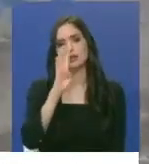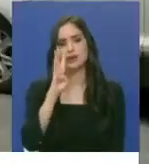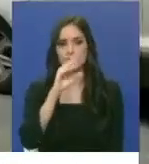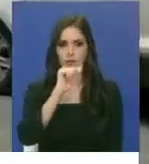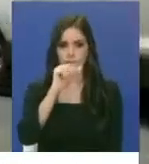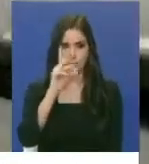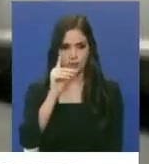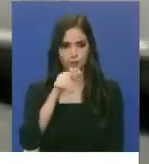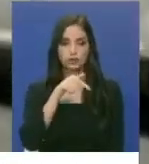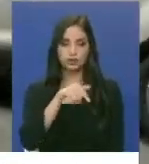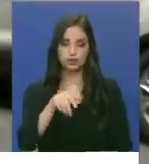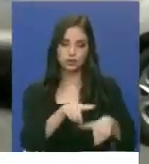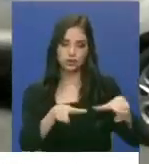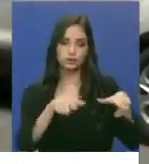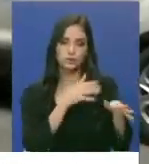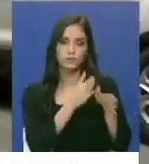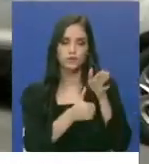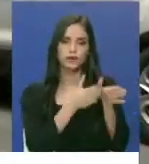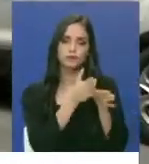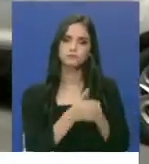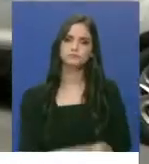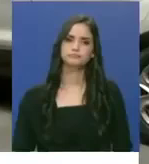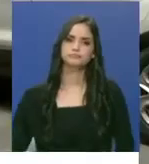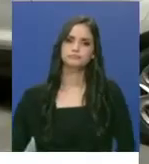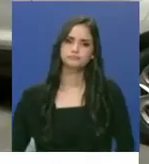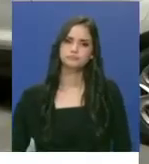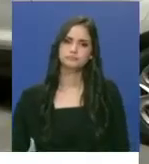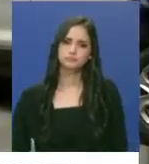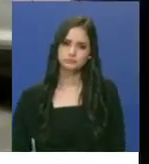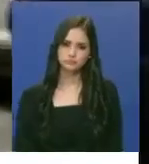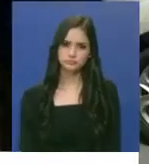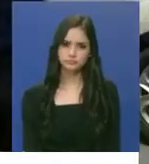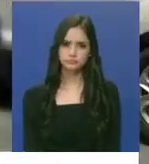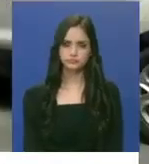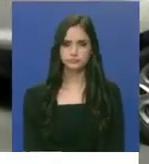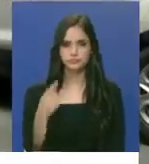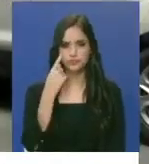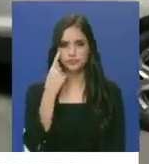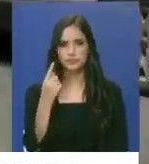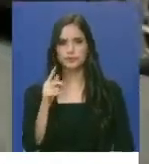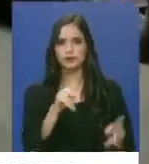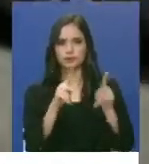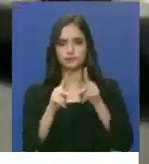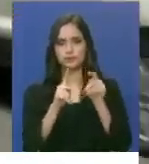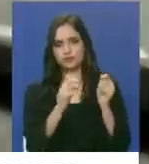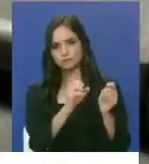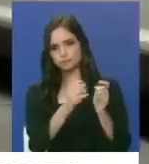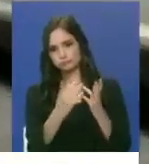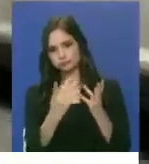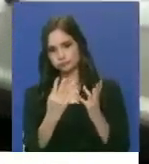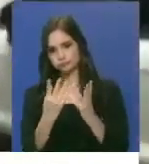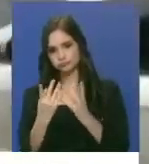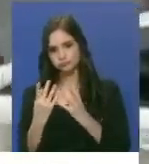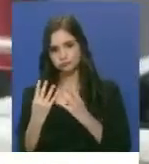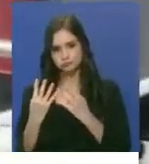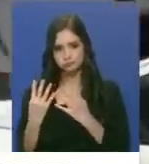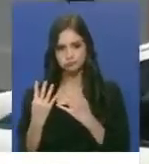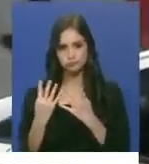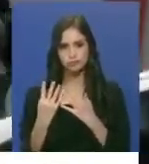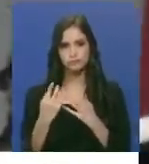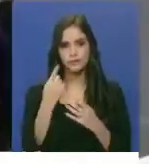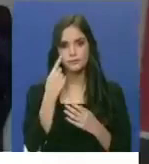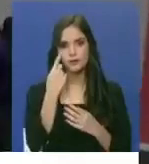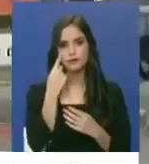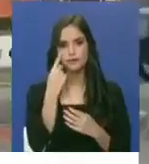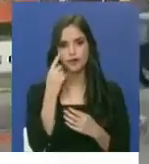tiene desde este punto de la provincia. Vemos a la distancia cuando ya se están retirando los manifestantes en este momento. Vamos a ver hacia qué punto van en